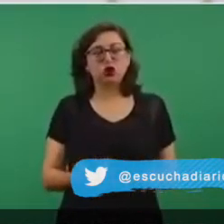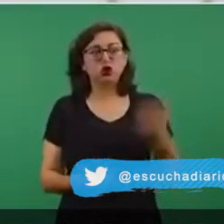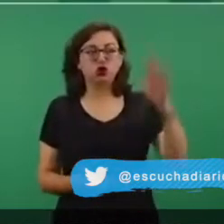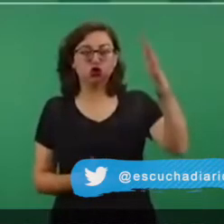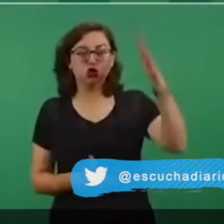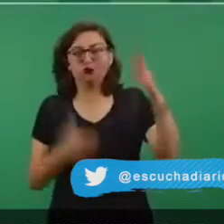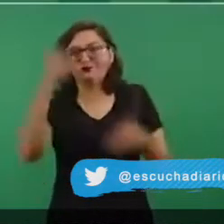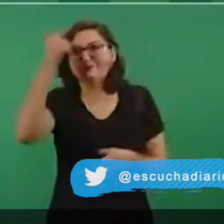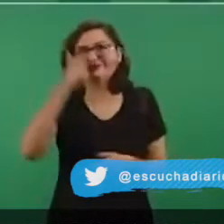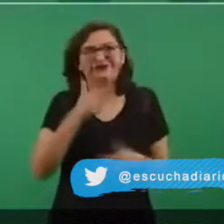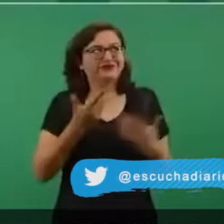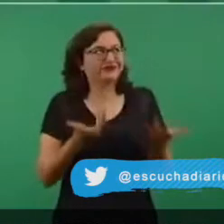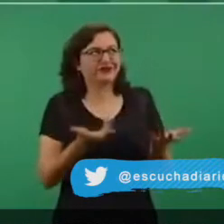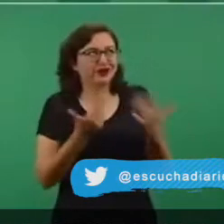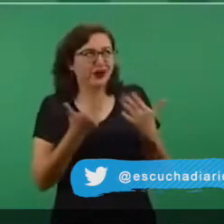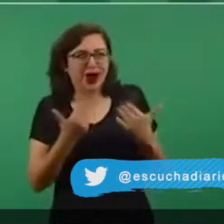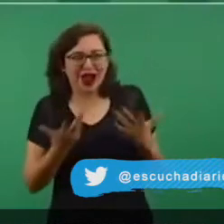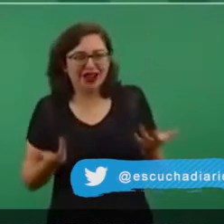tarifas